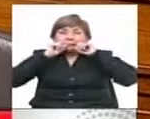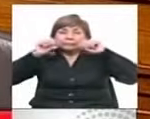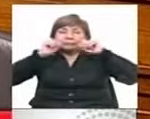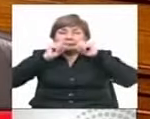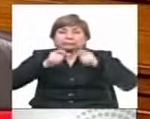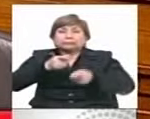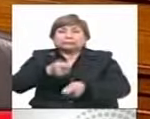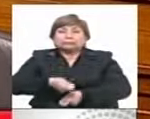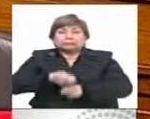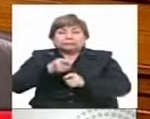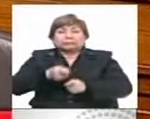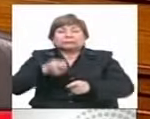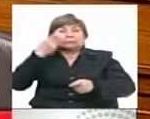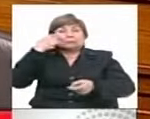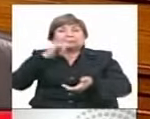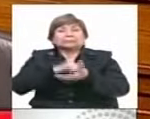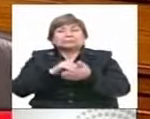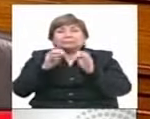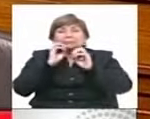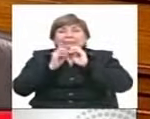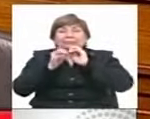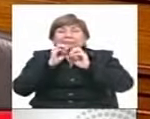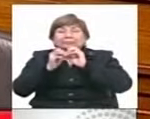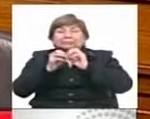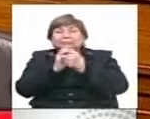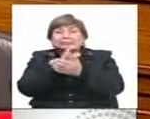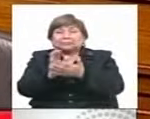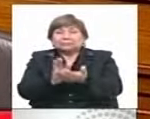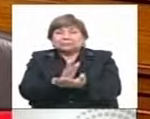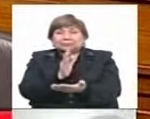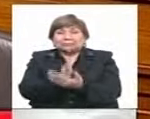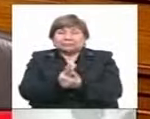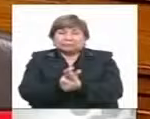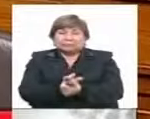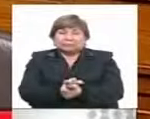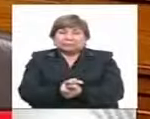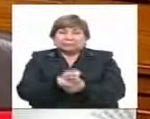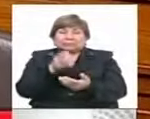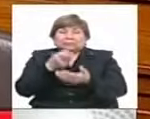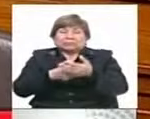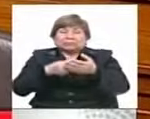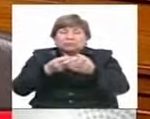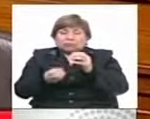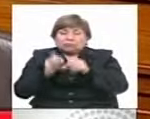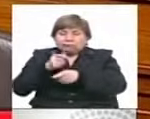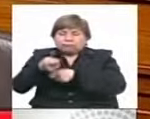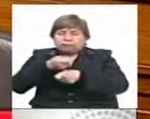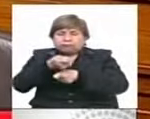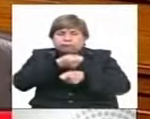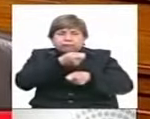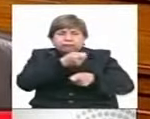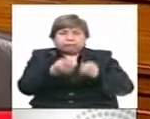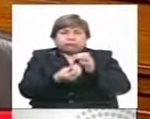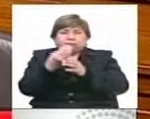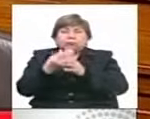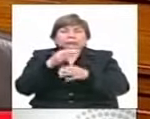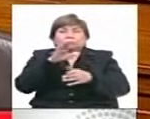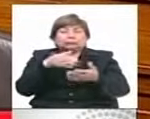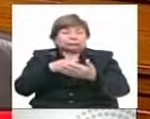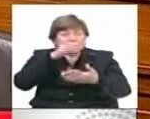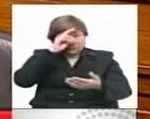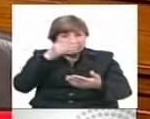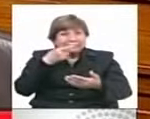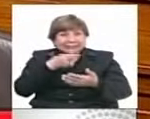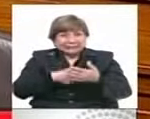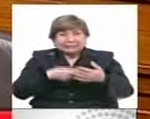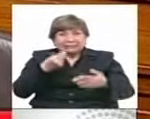agrícola para poder solucionar los problemas de los fertilizantes en todo el Perú? Están